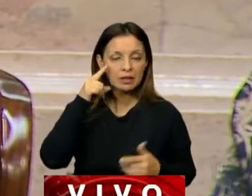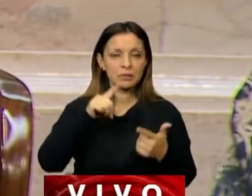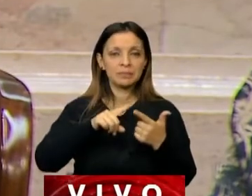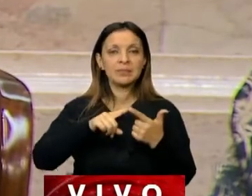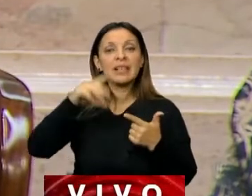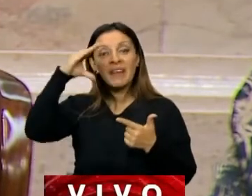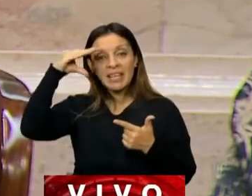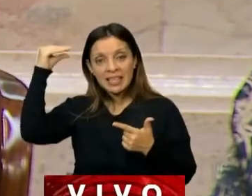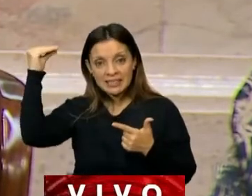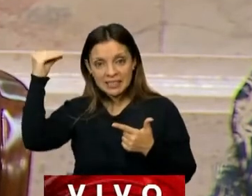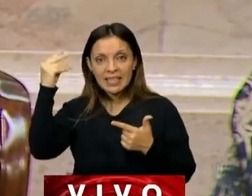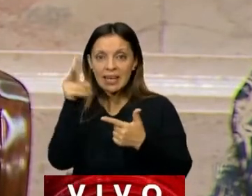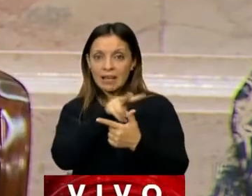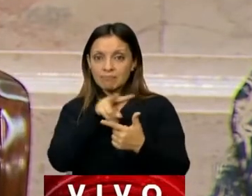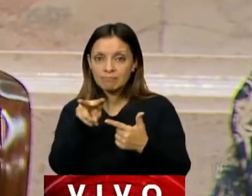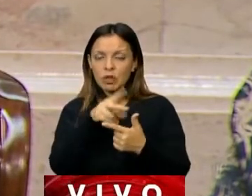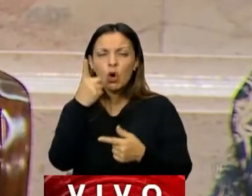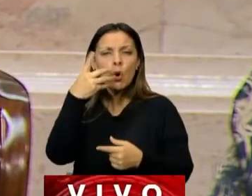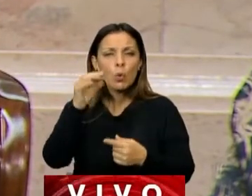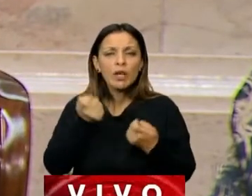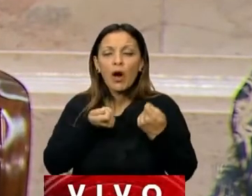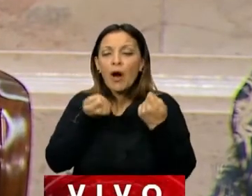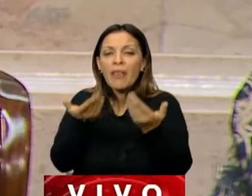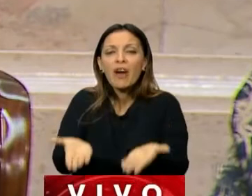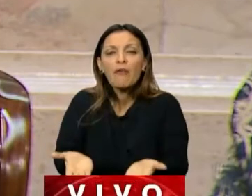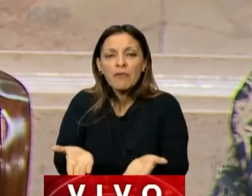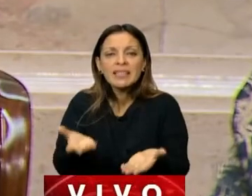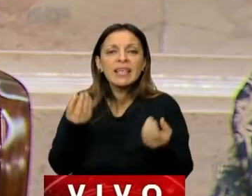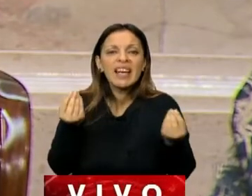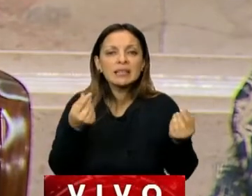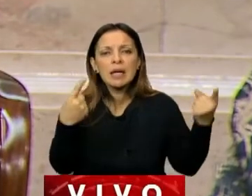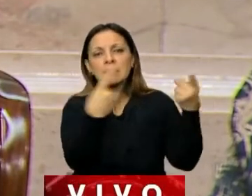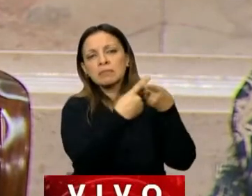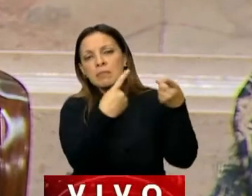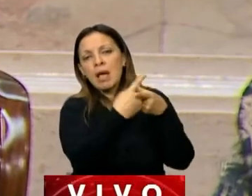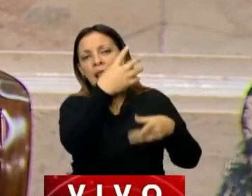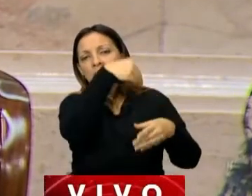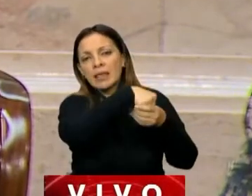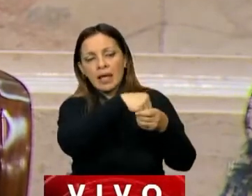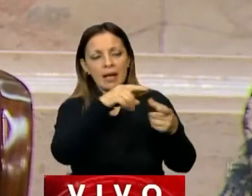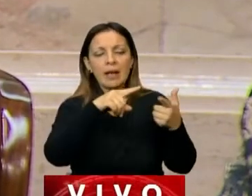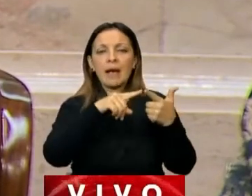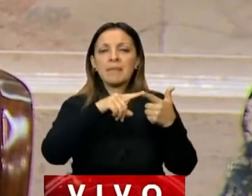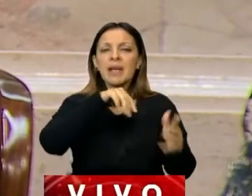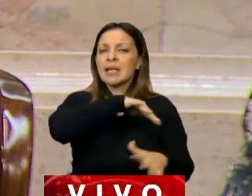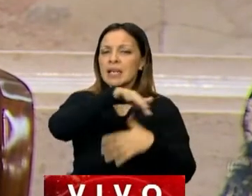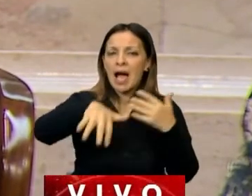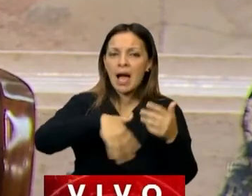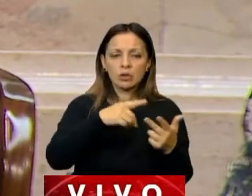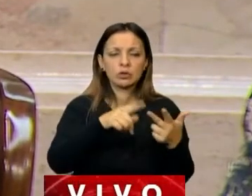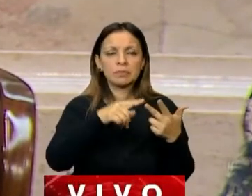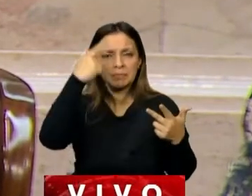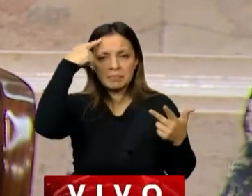Cristina Fernández de Kirchner, lo único que nos ofrecen son internas, caos,